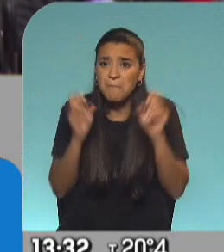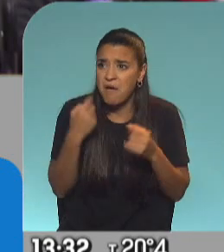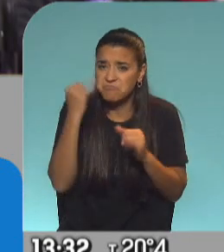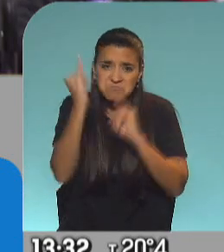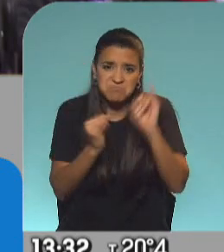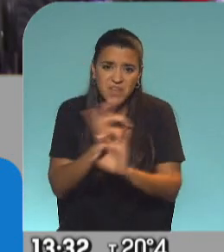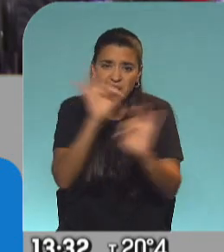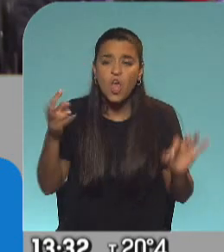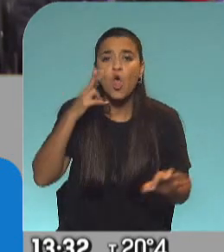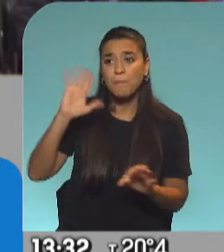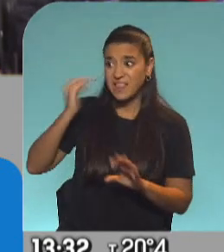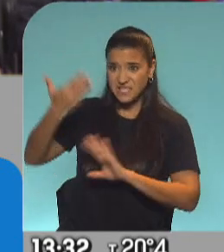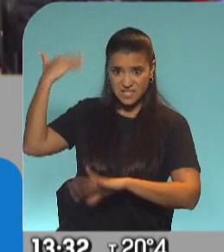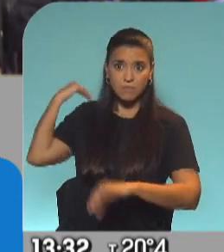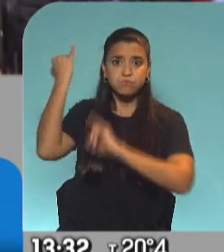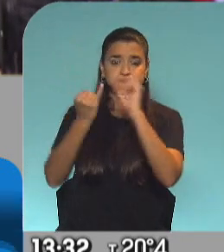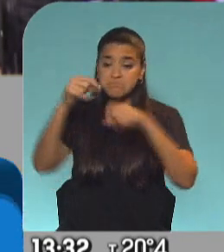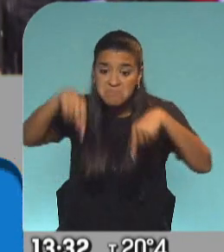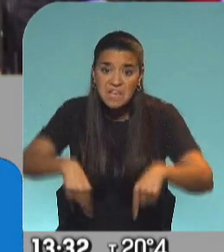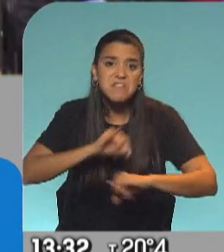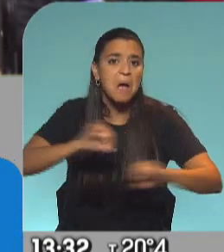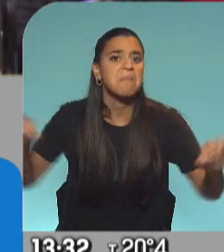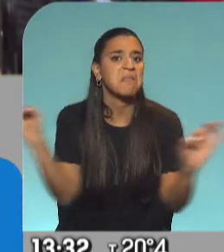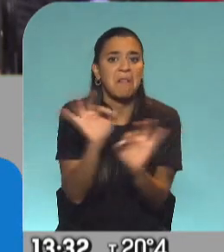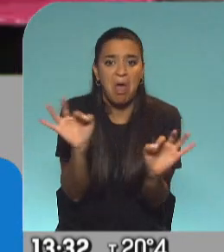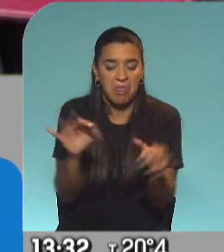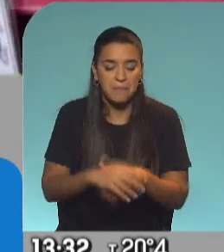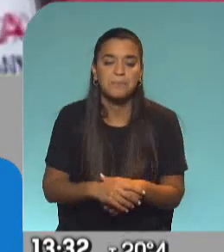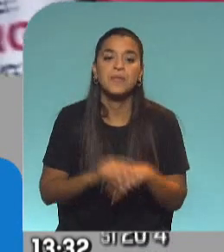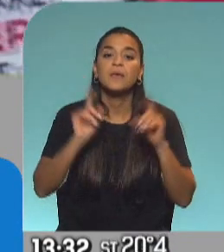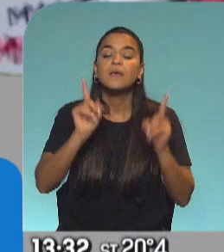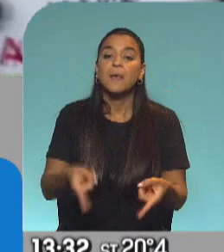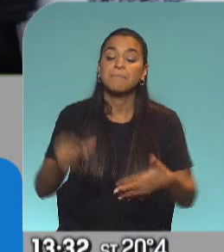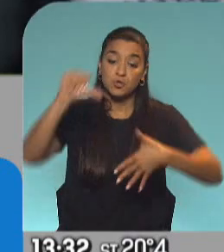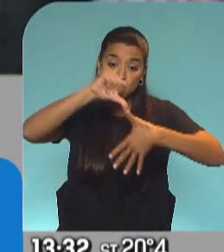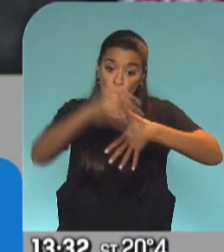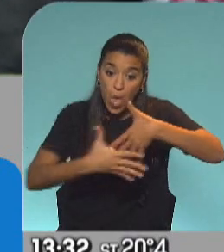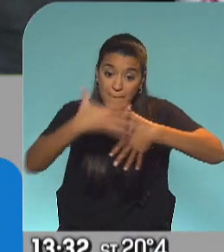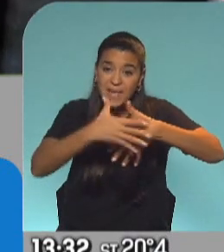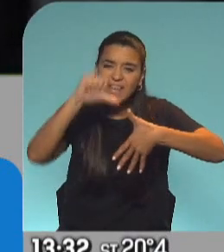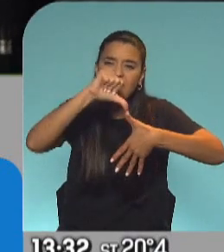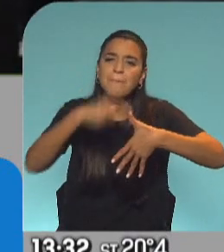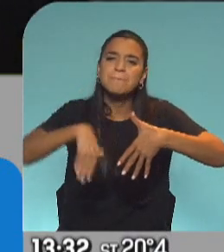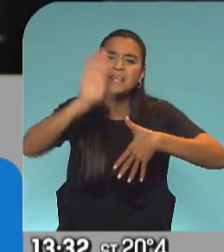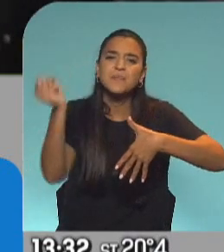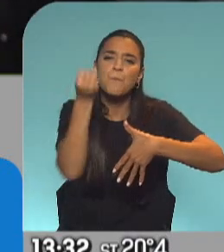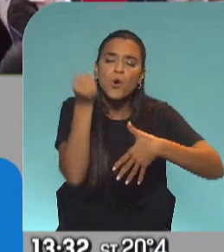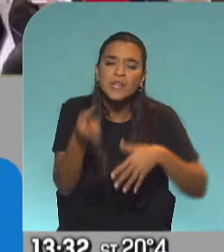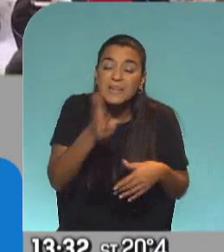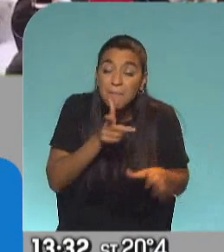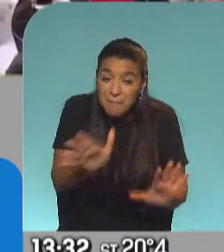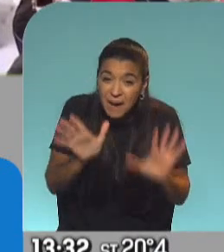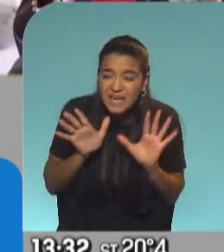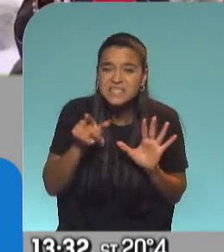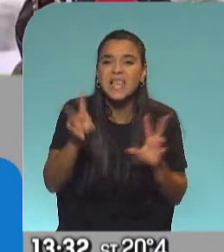fue presente en 2016 y ausente de esta campaña. Y para Sudamérica me parece lo importante más va a ser